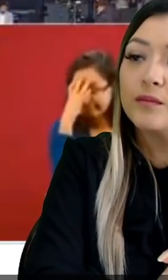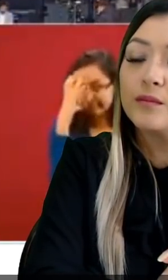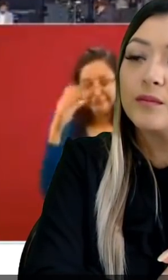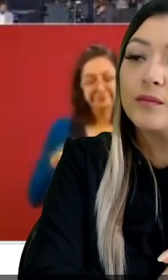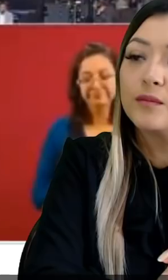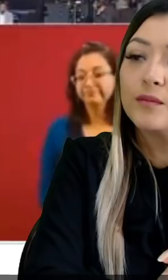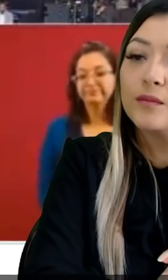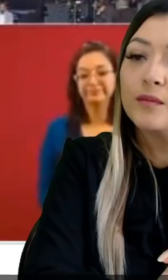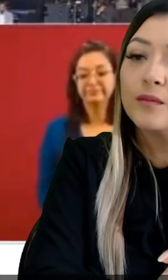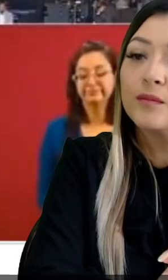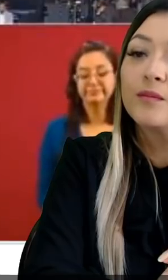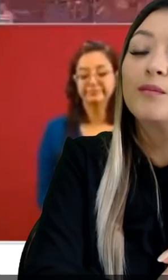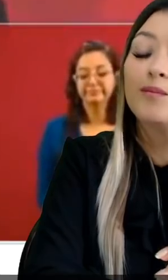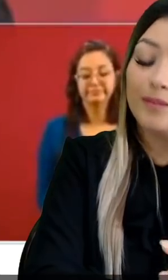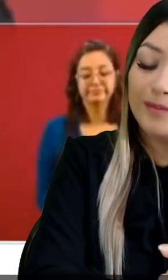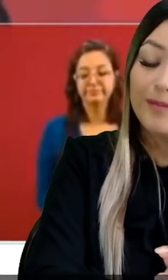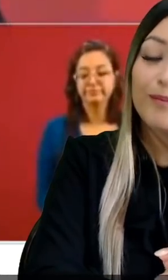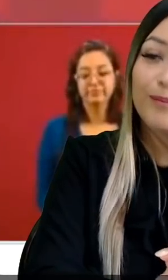Si viviera don Julio,